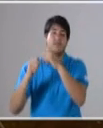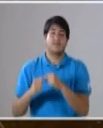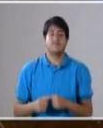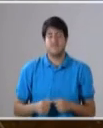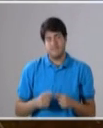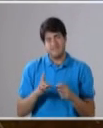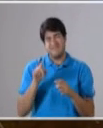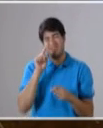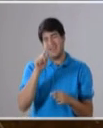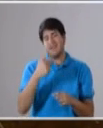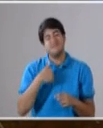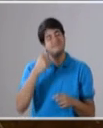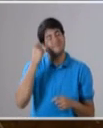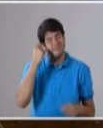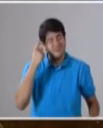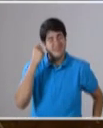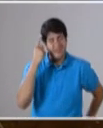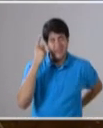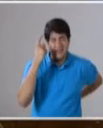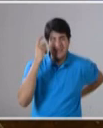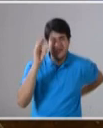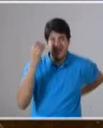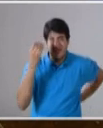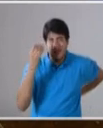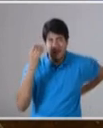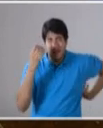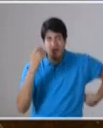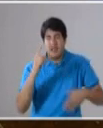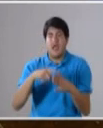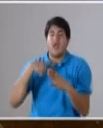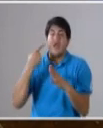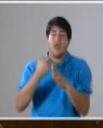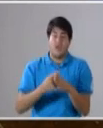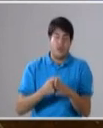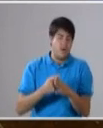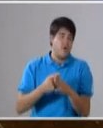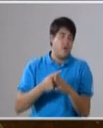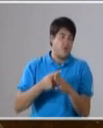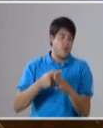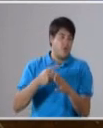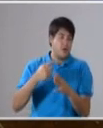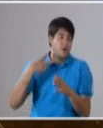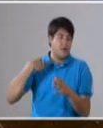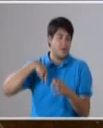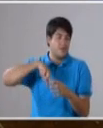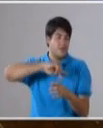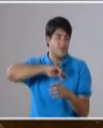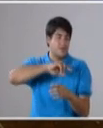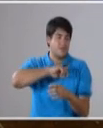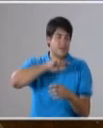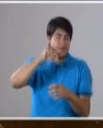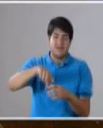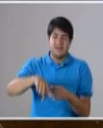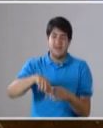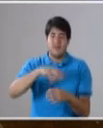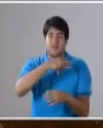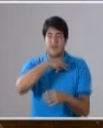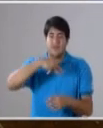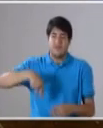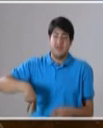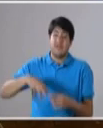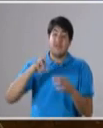Eso yo entiendo, hermano, que cuando uno está en el ministerio debe de renunciar a muchas